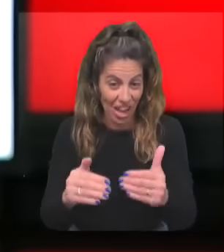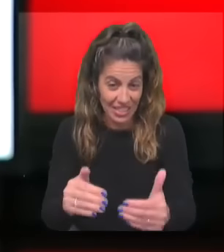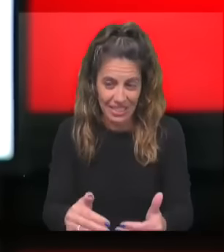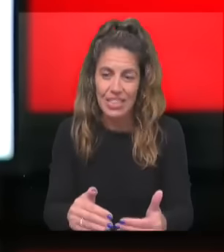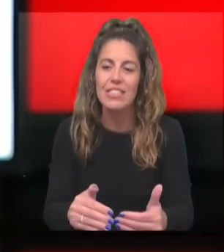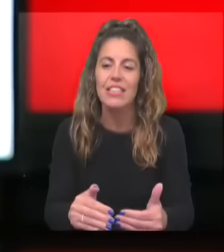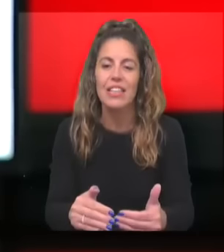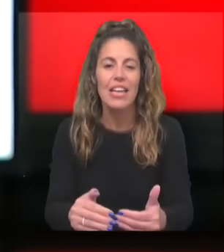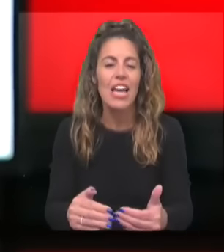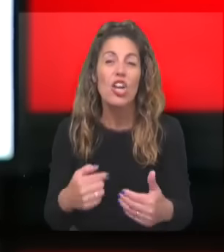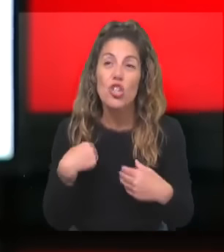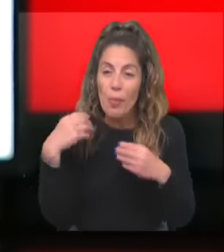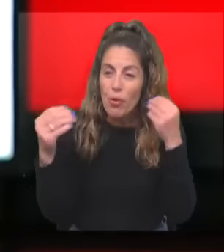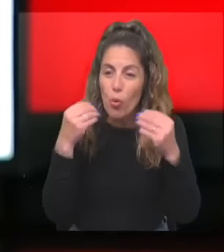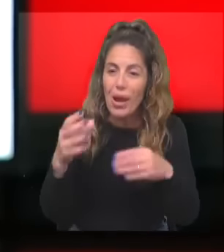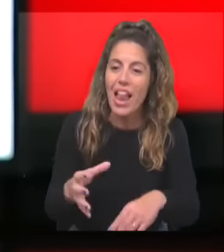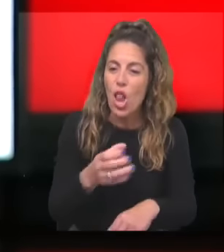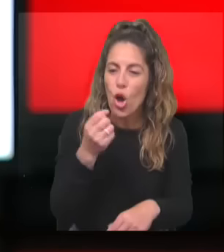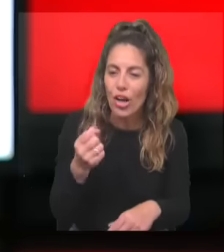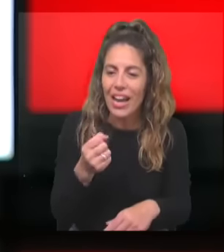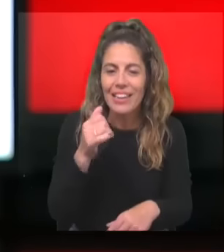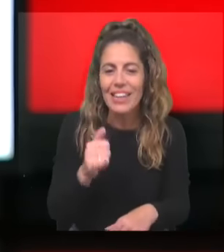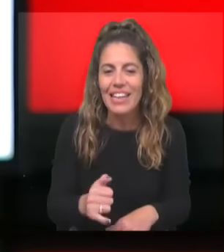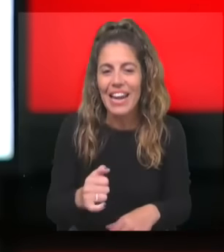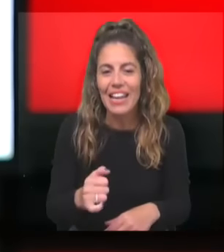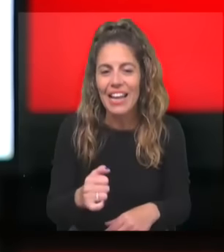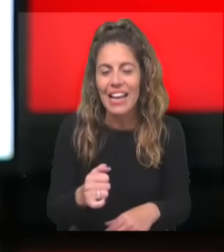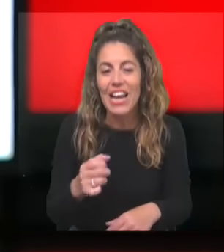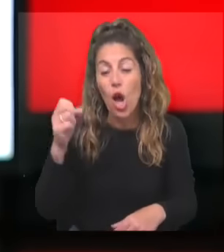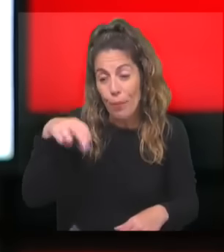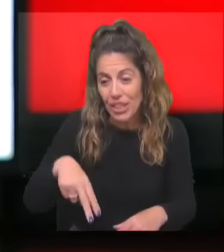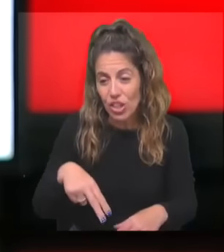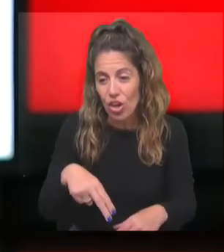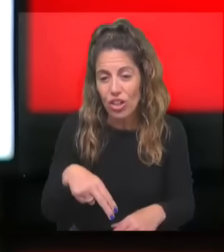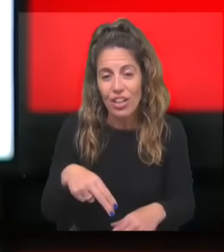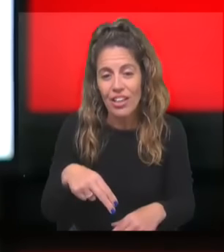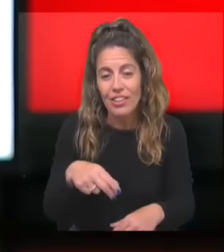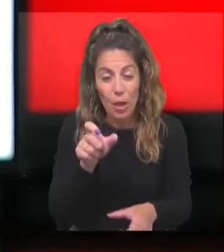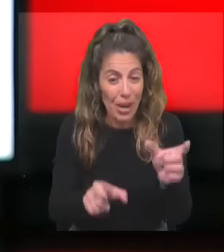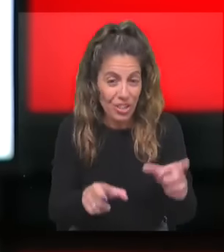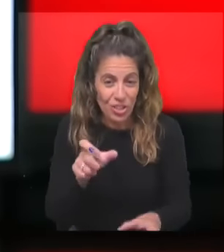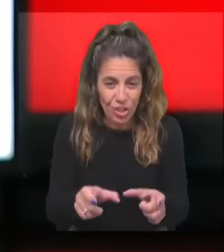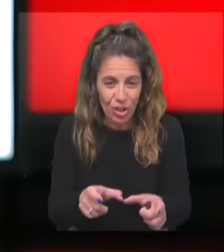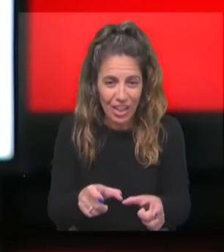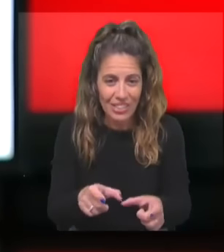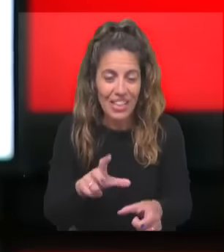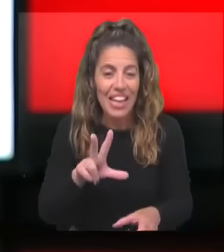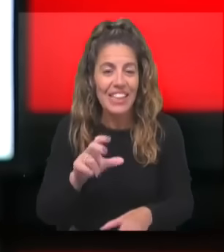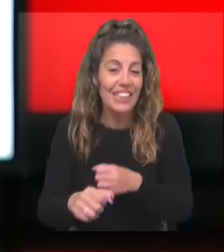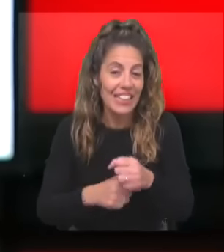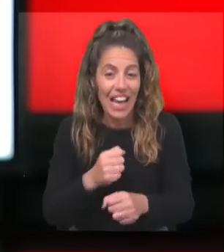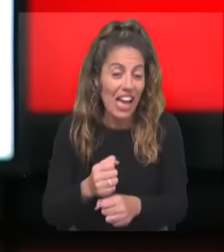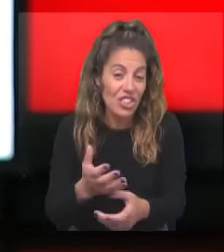y me preocupé de lograr tener la devolución de alguna gente, no sé, de 30 años de